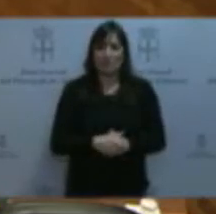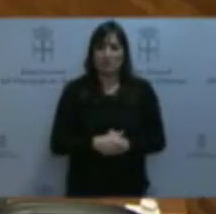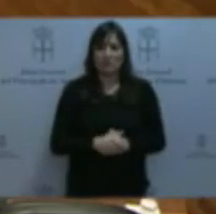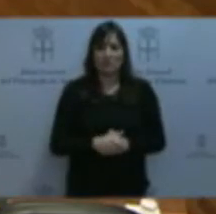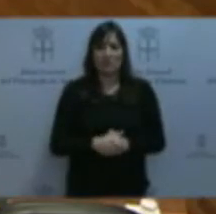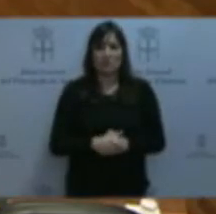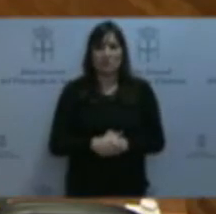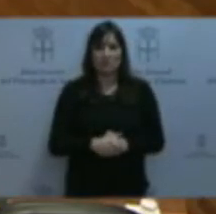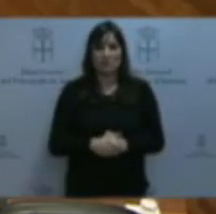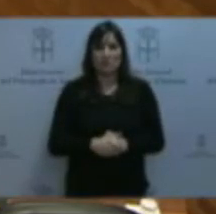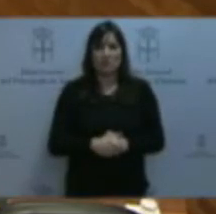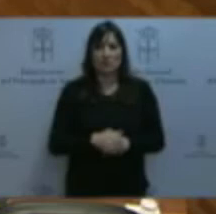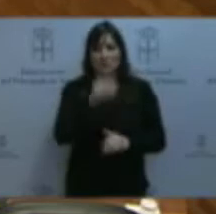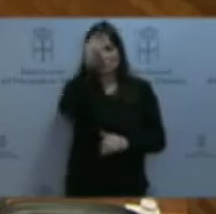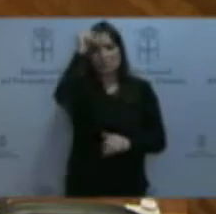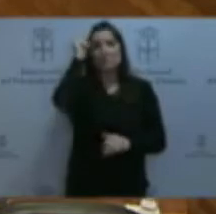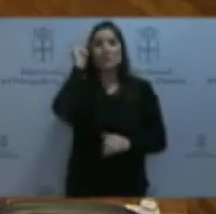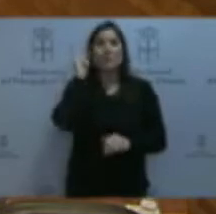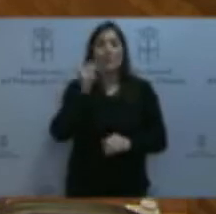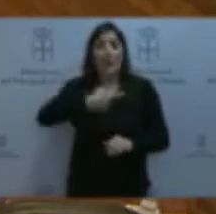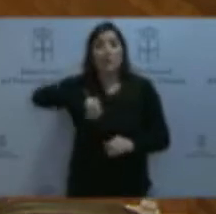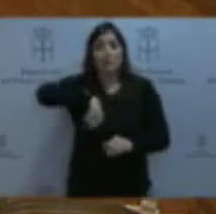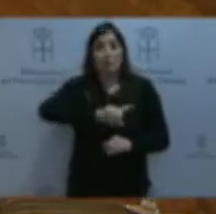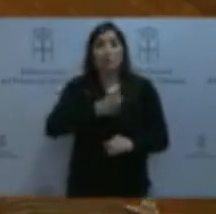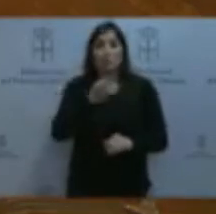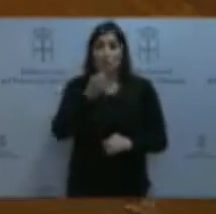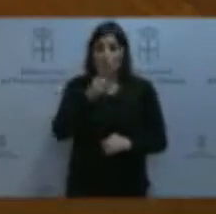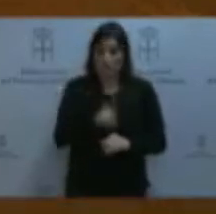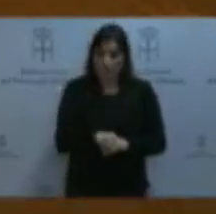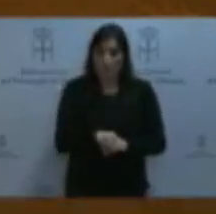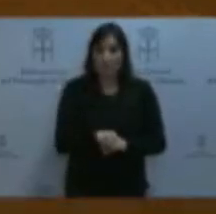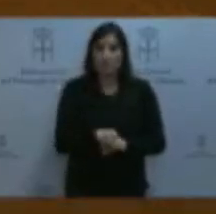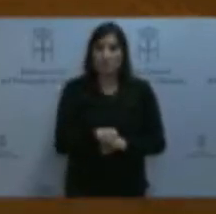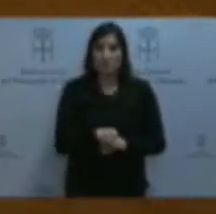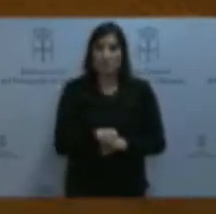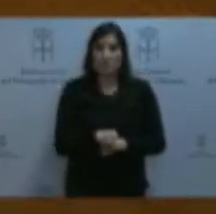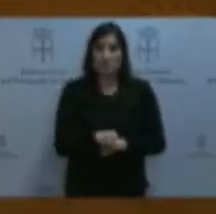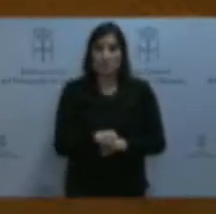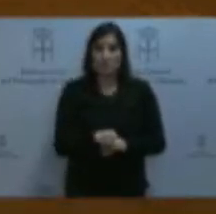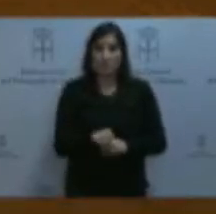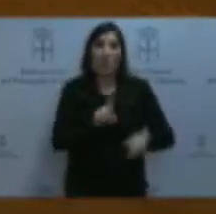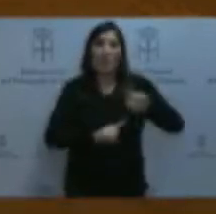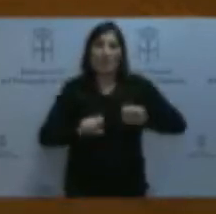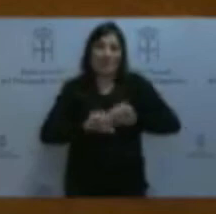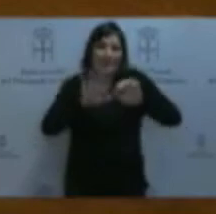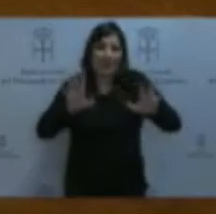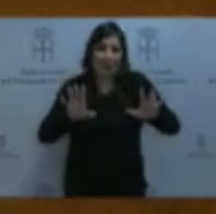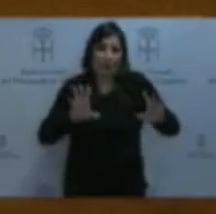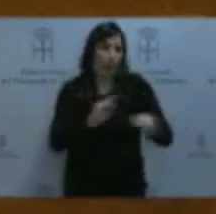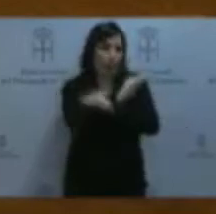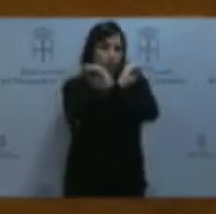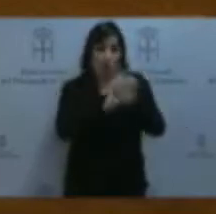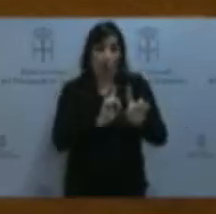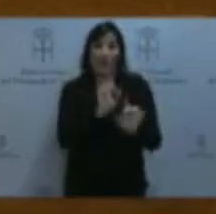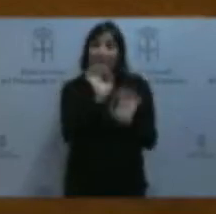Nosotros también no vamos a discutir el problema. El índice de natalidad cae y la fecundidad lleva